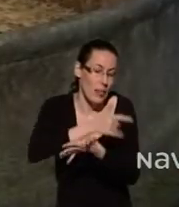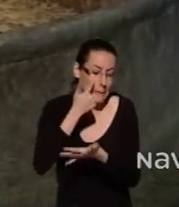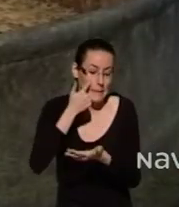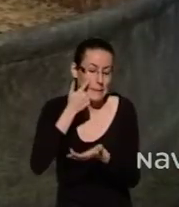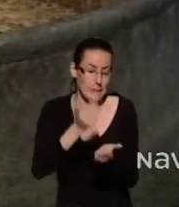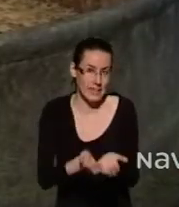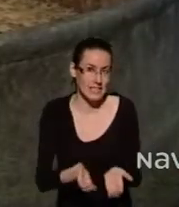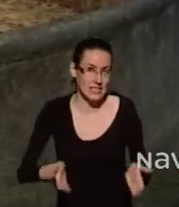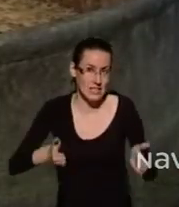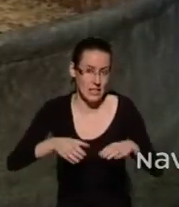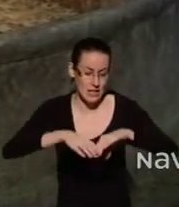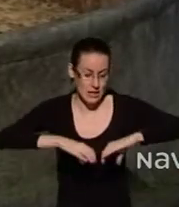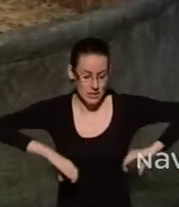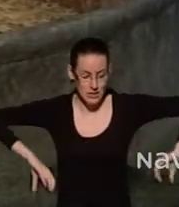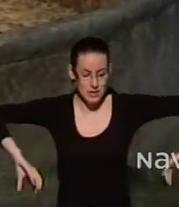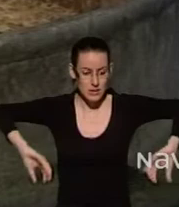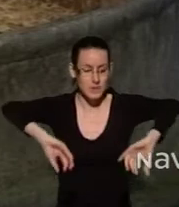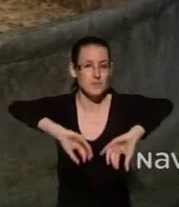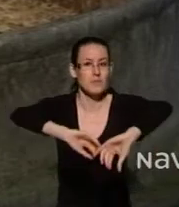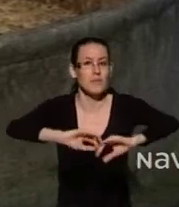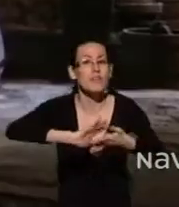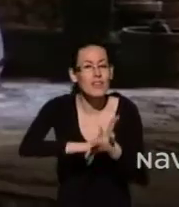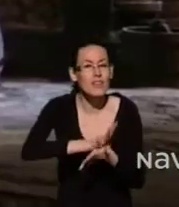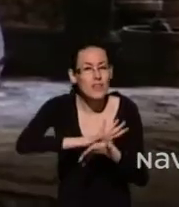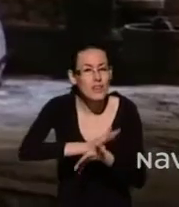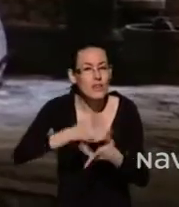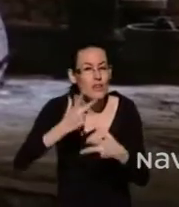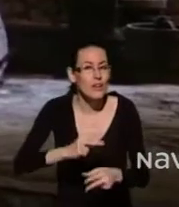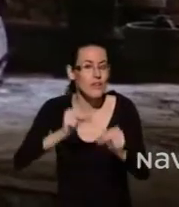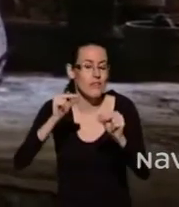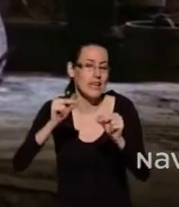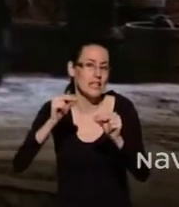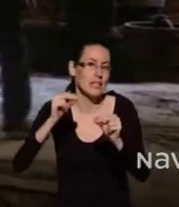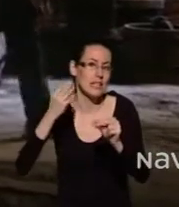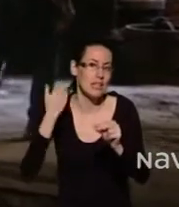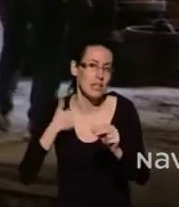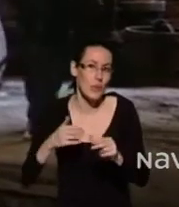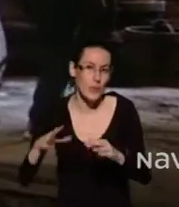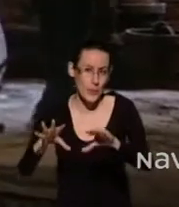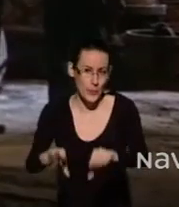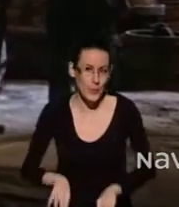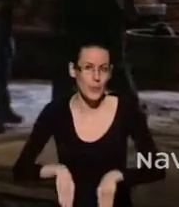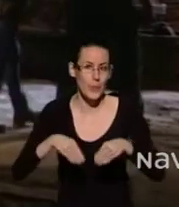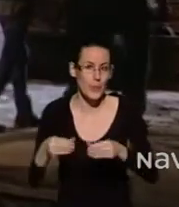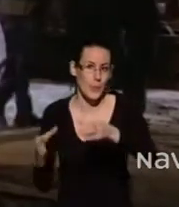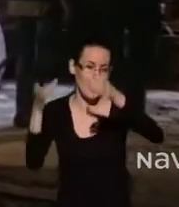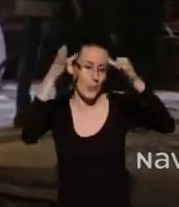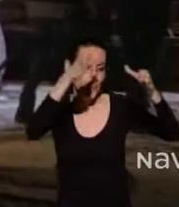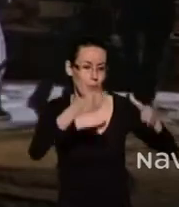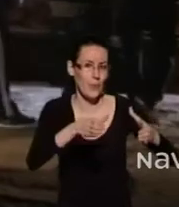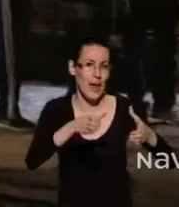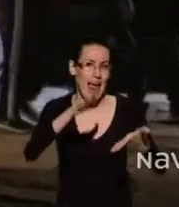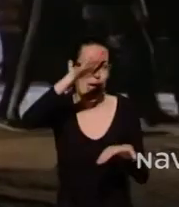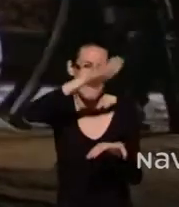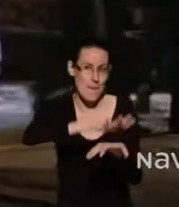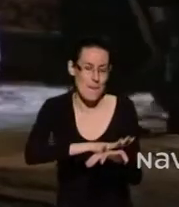que va alrededor. Cuando acaba de morderlo, entonces pasan a la prensa. Y dos hombres a cada lado